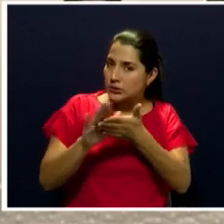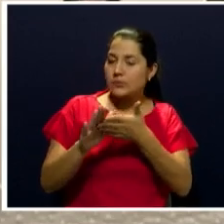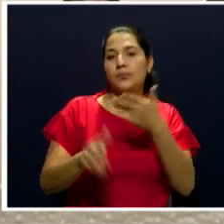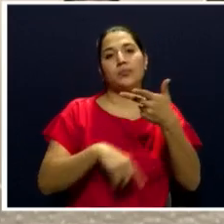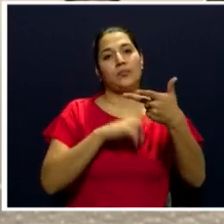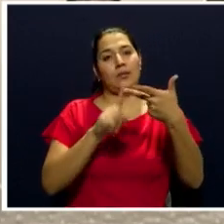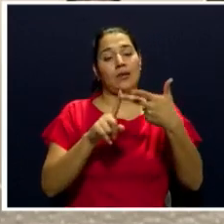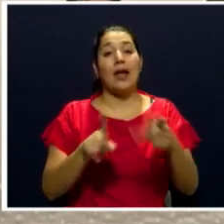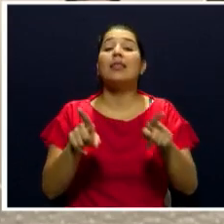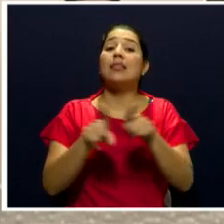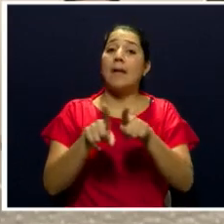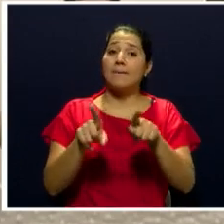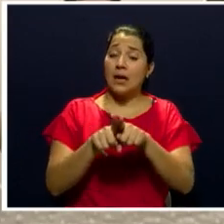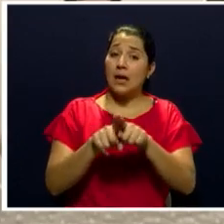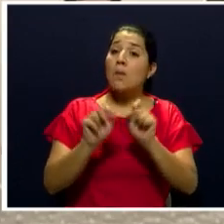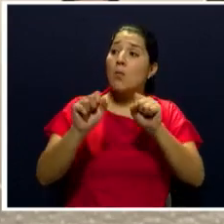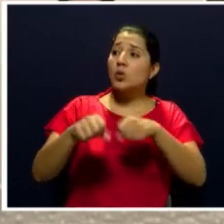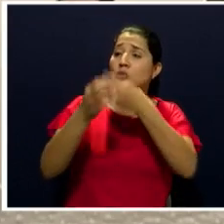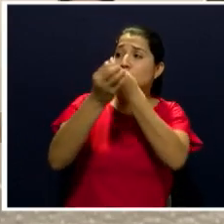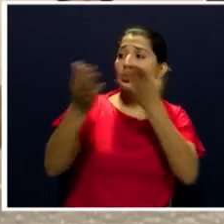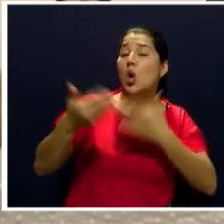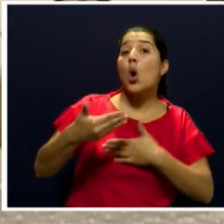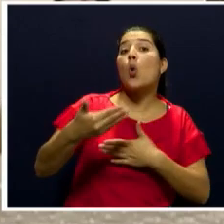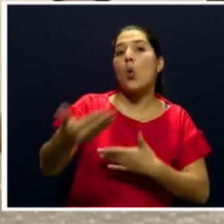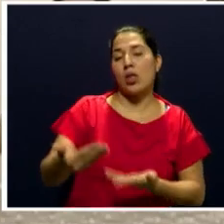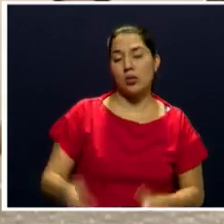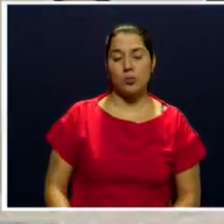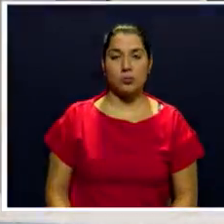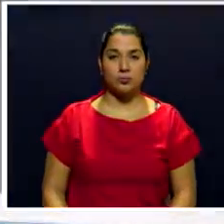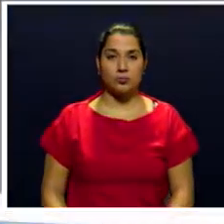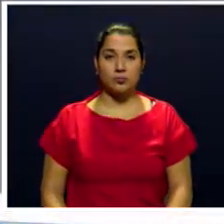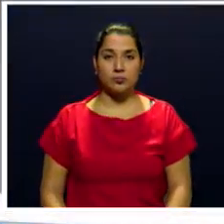oportunamente también vamos a hacer el anuncio de cuándo sería eso.